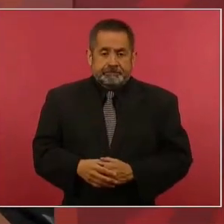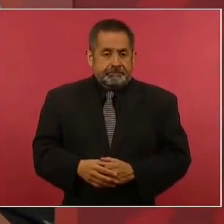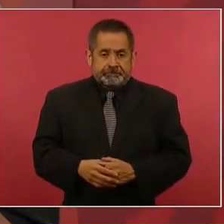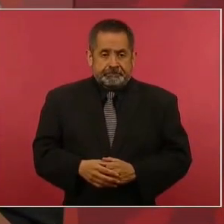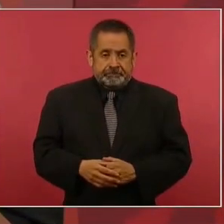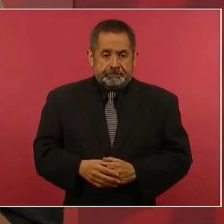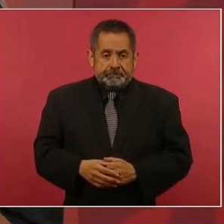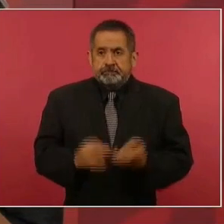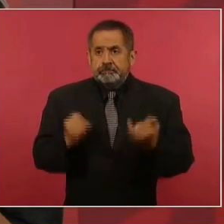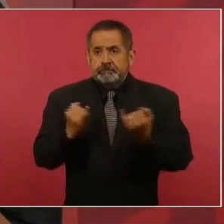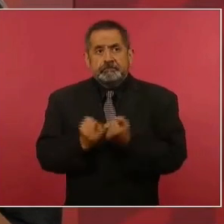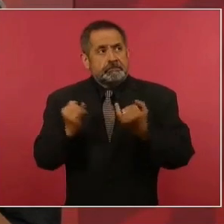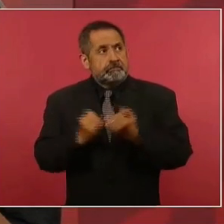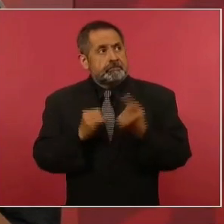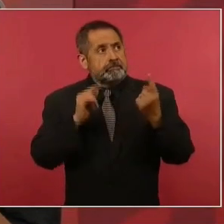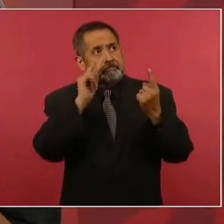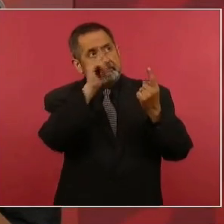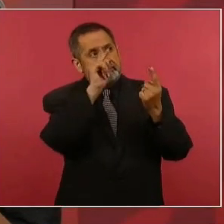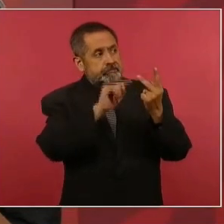Y así sigue.